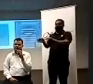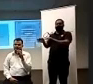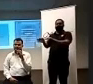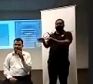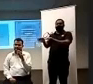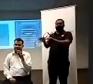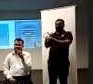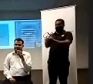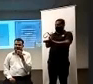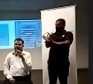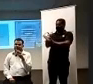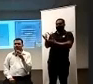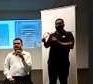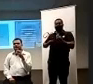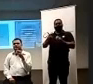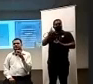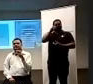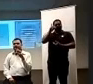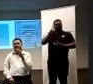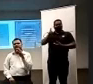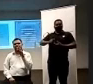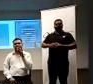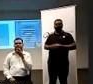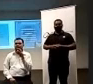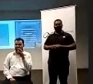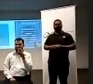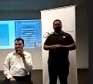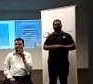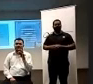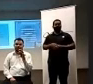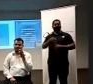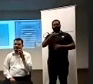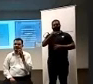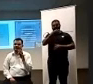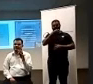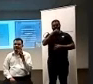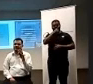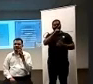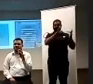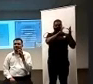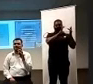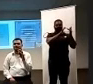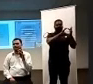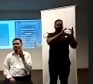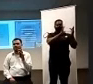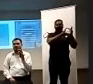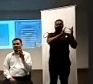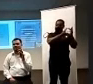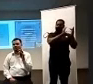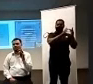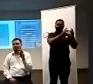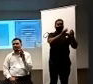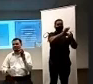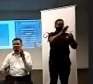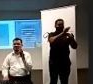quiero. Yo hasta ahora no sé cómo descargar el certificado de vacunación de la web porque la web es inaccesible. Es muy simpático porque para registrarme